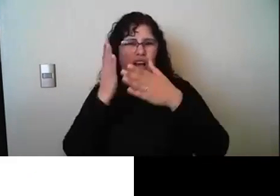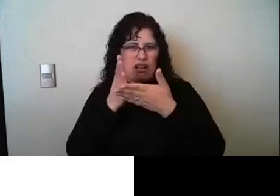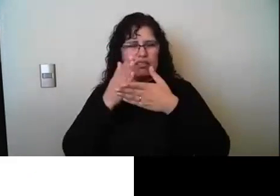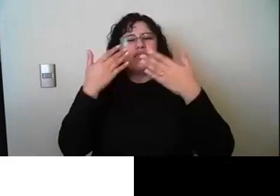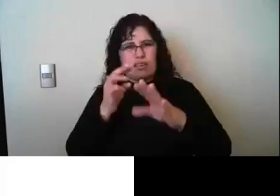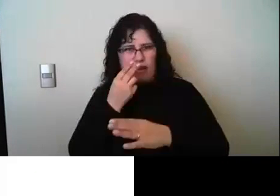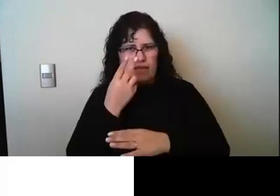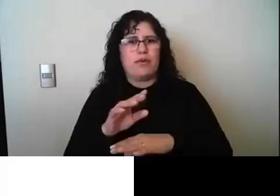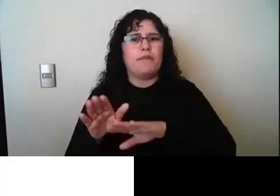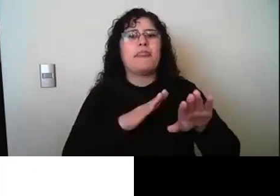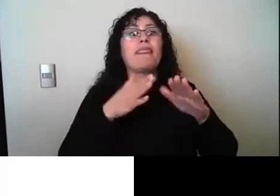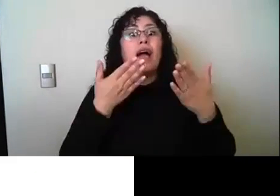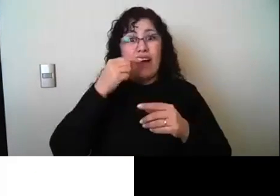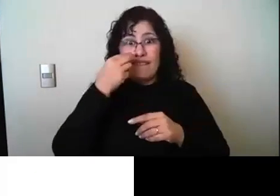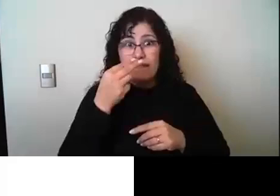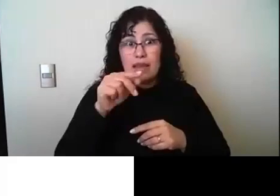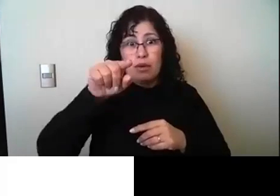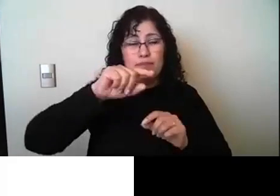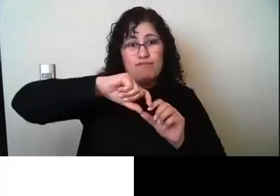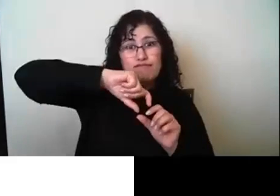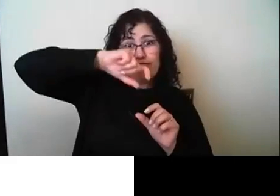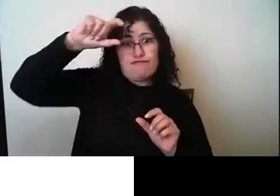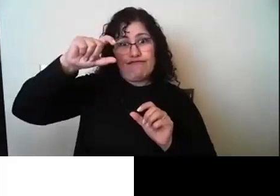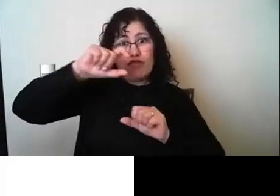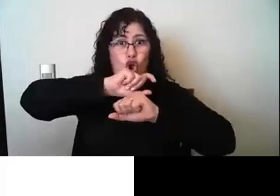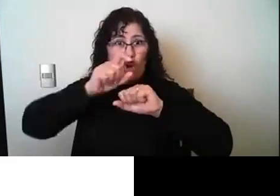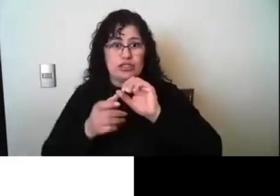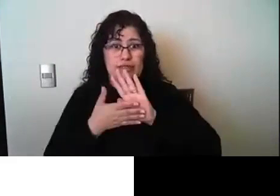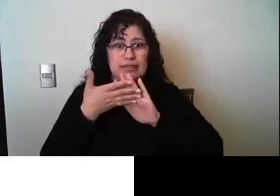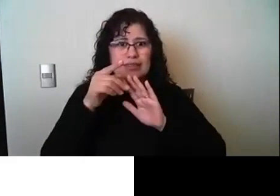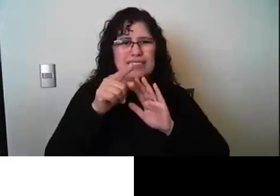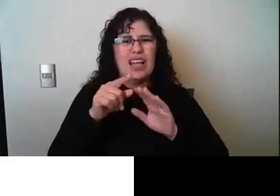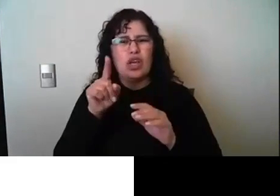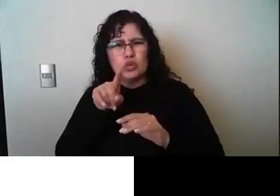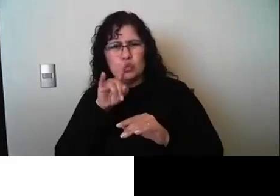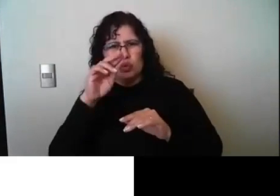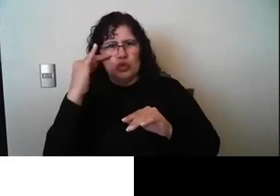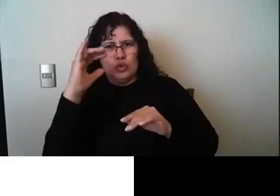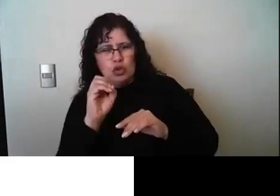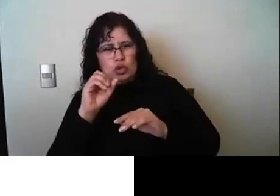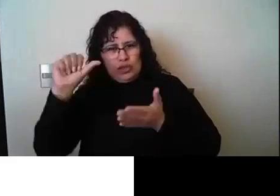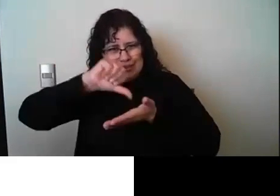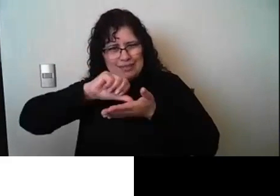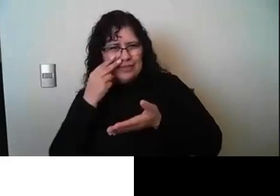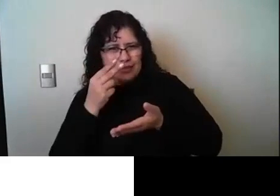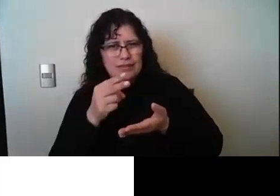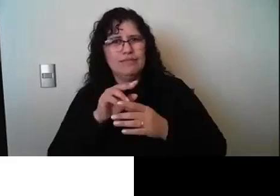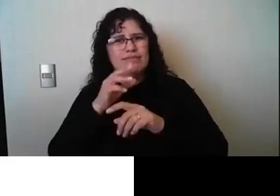secundaria, todo esto en el giro postcentral, detrás del surco central, y aquí tenemos una